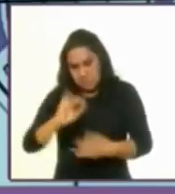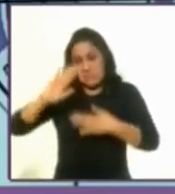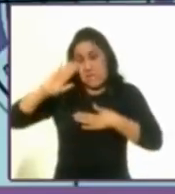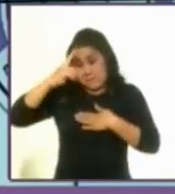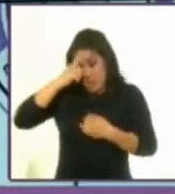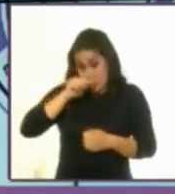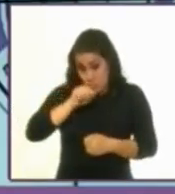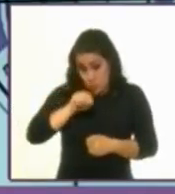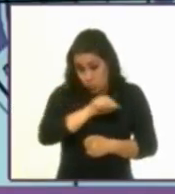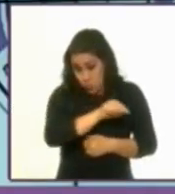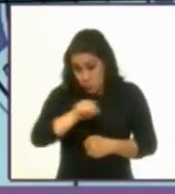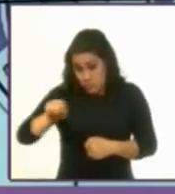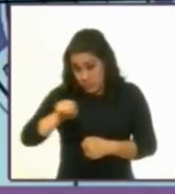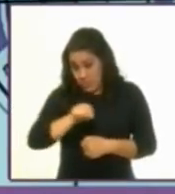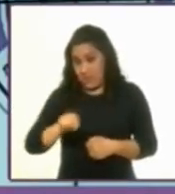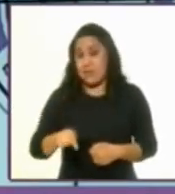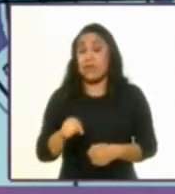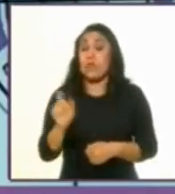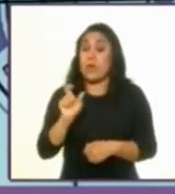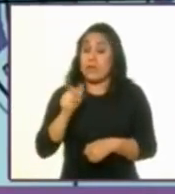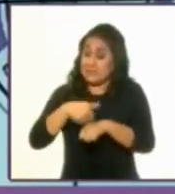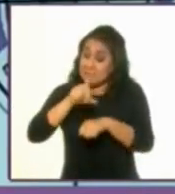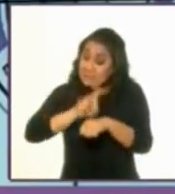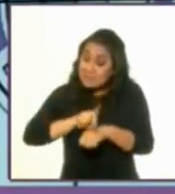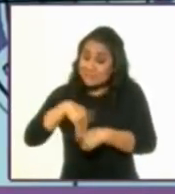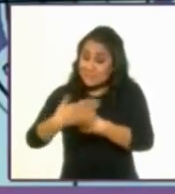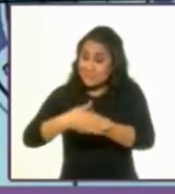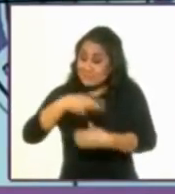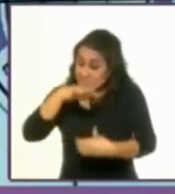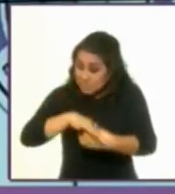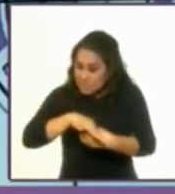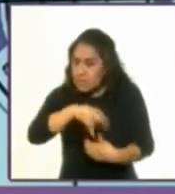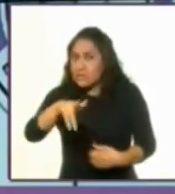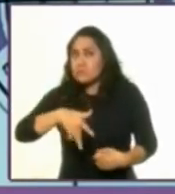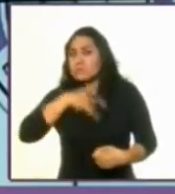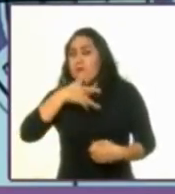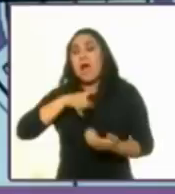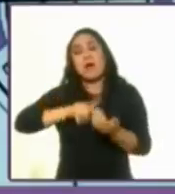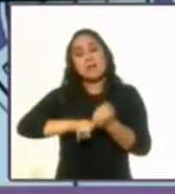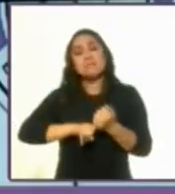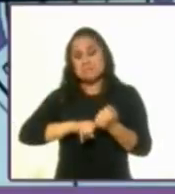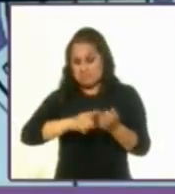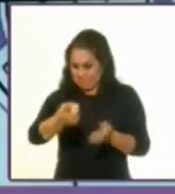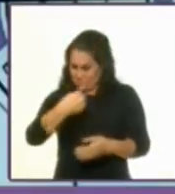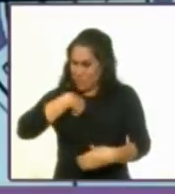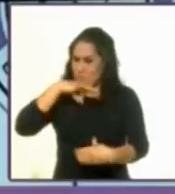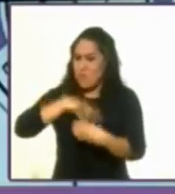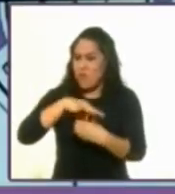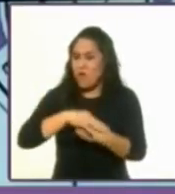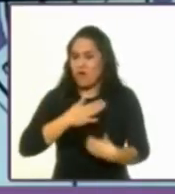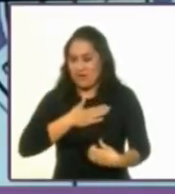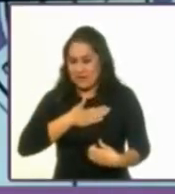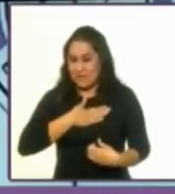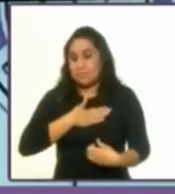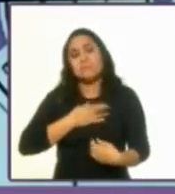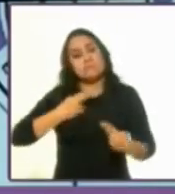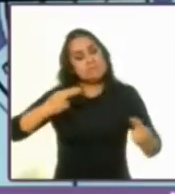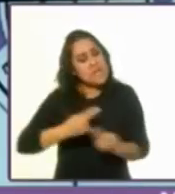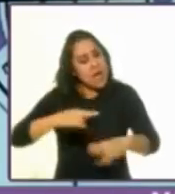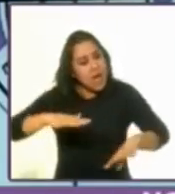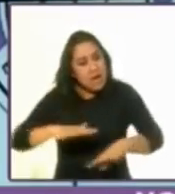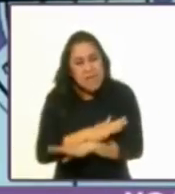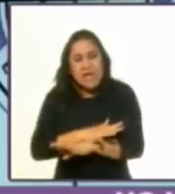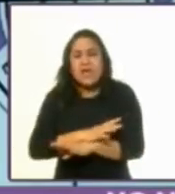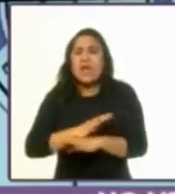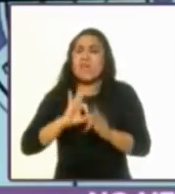en el día que sea la elección sepas que yo soy la mejor opción necesitamos cambiar la